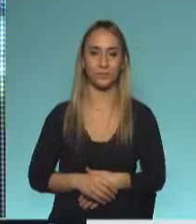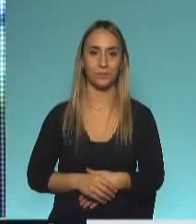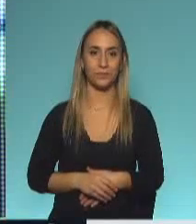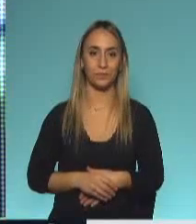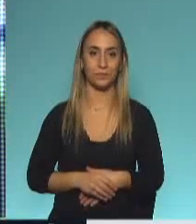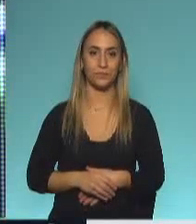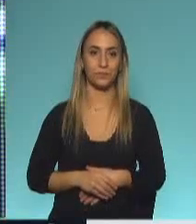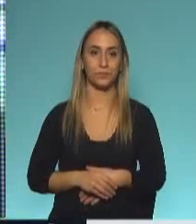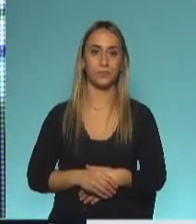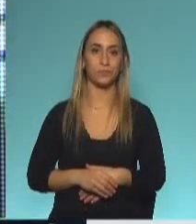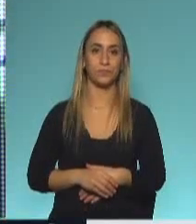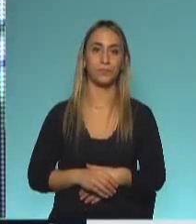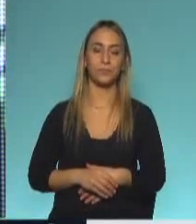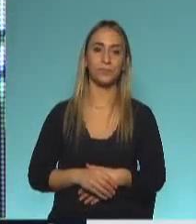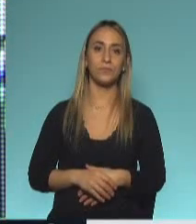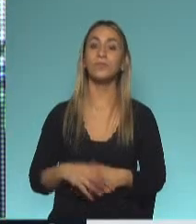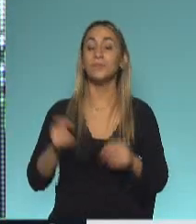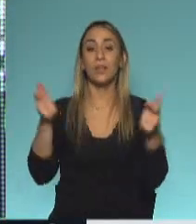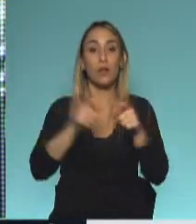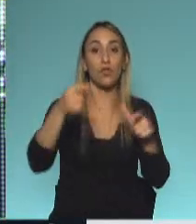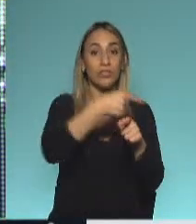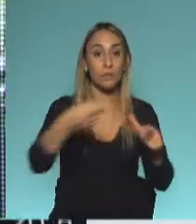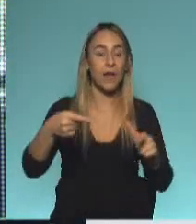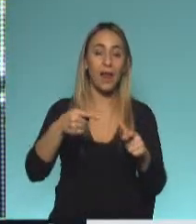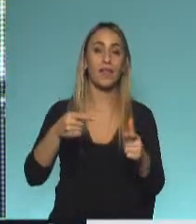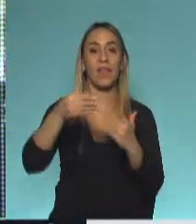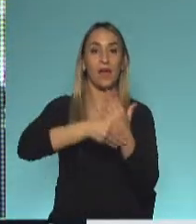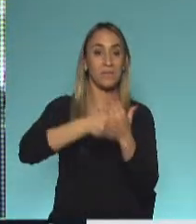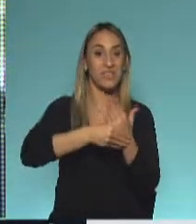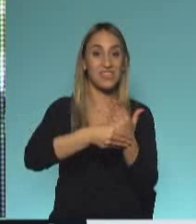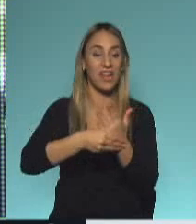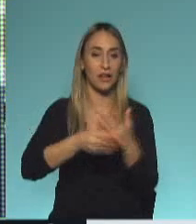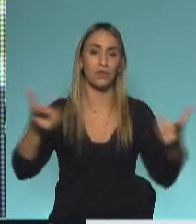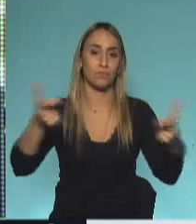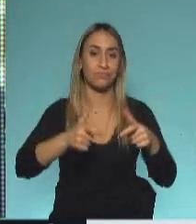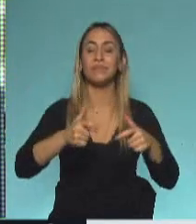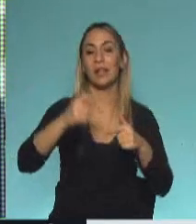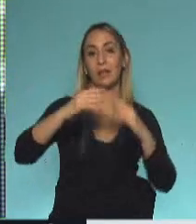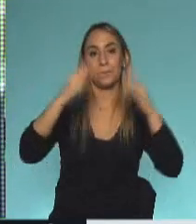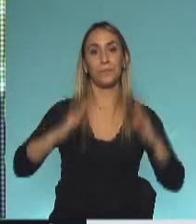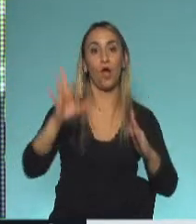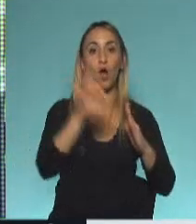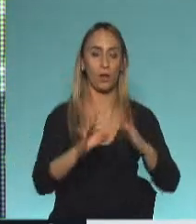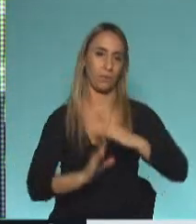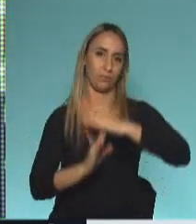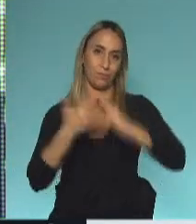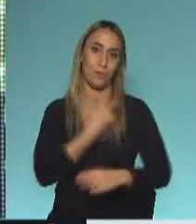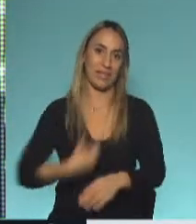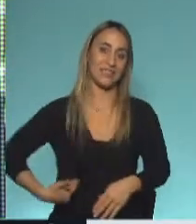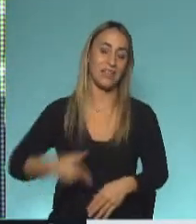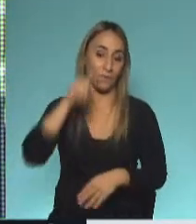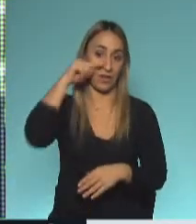se realizó la reunión semanal del gabinete económico en la residencia de olivos encabezada claramente por el presidente de la nación alberto fernández